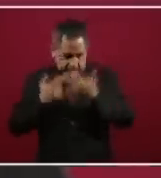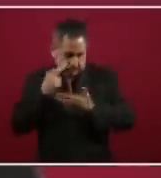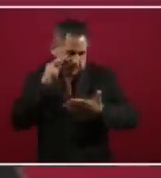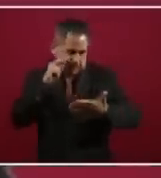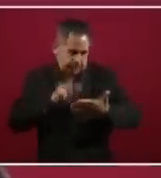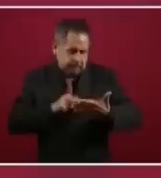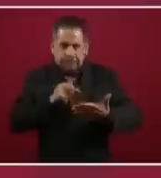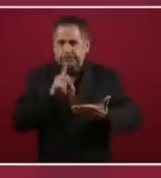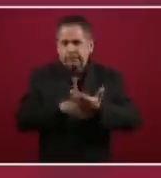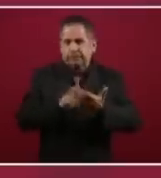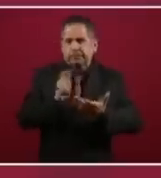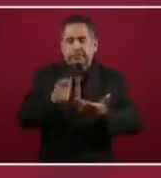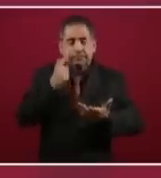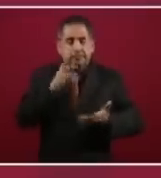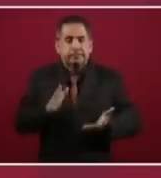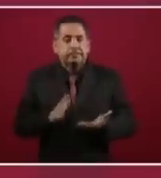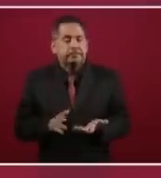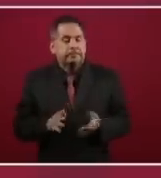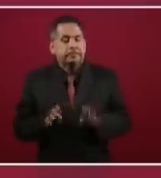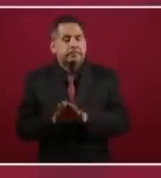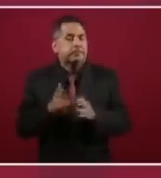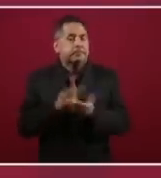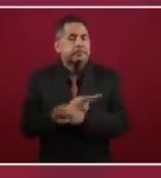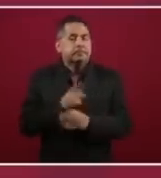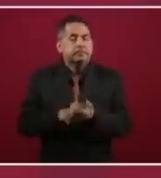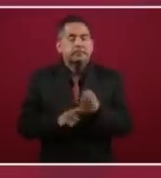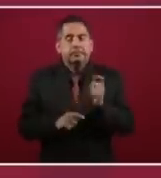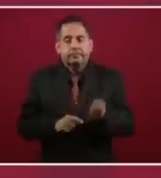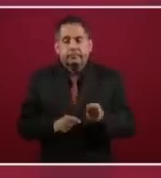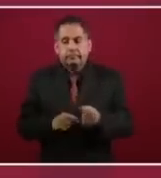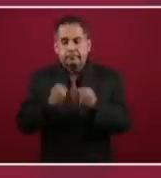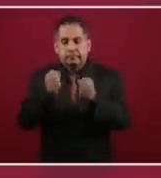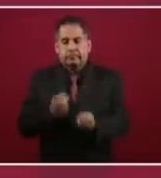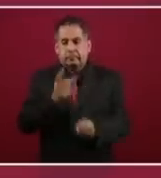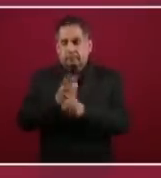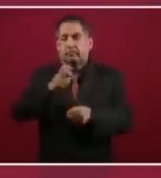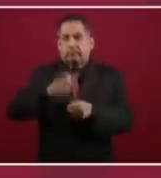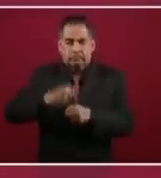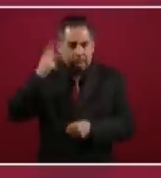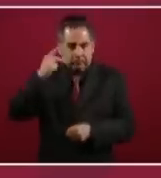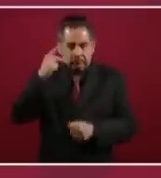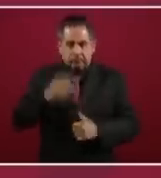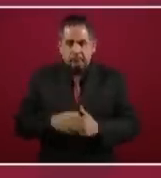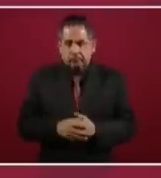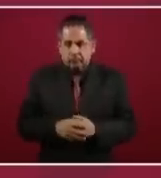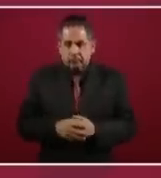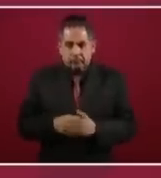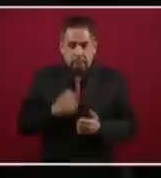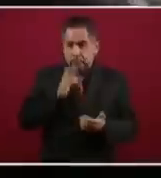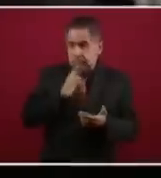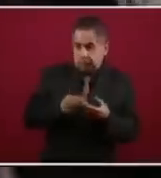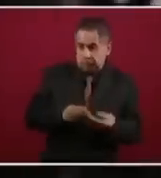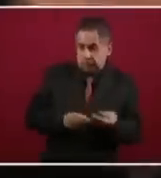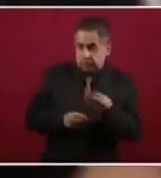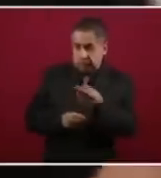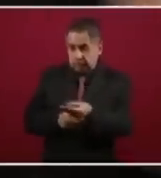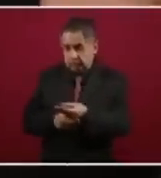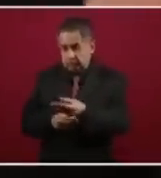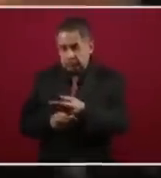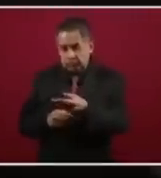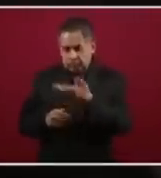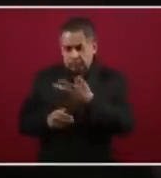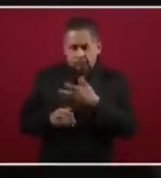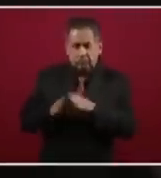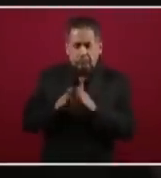lo de la situación de seguridad en Puebla. ¿Pero sí tiene este reporte de cómo ha migrado, digamos, la criminalidad